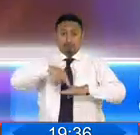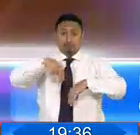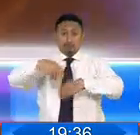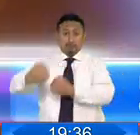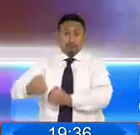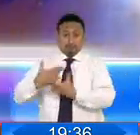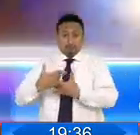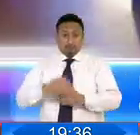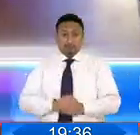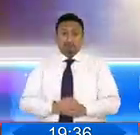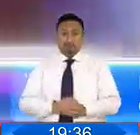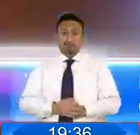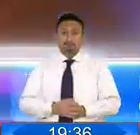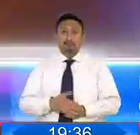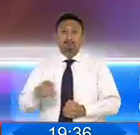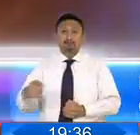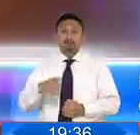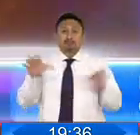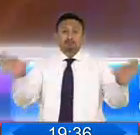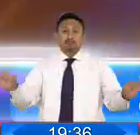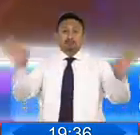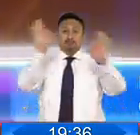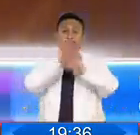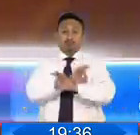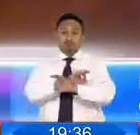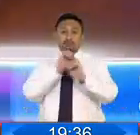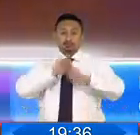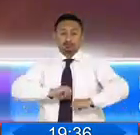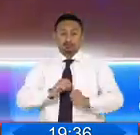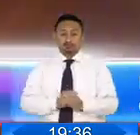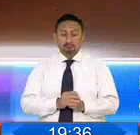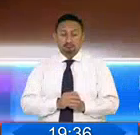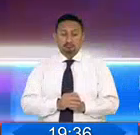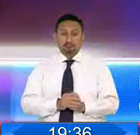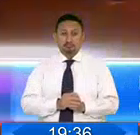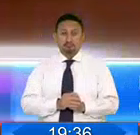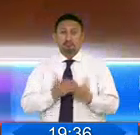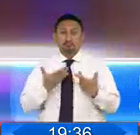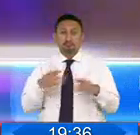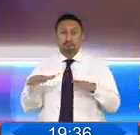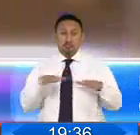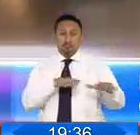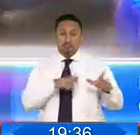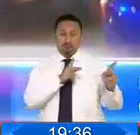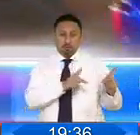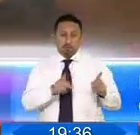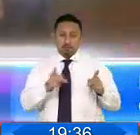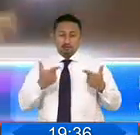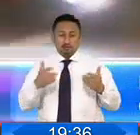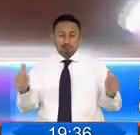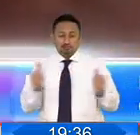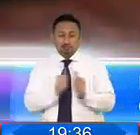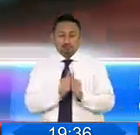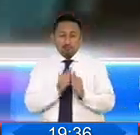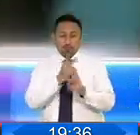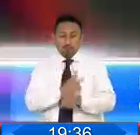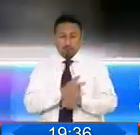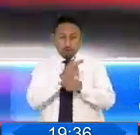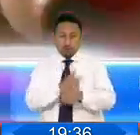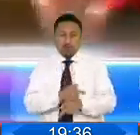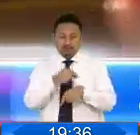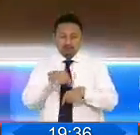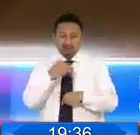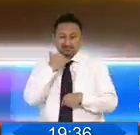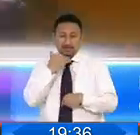informaron que ese traslado se iba a dar de forma coordinada, con resguardo también para evitar